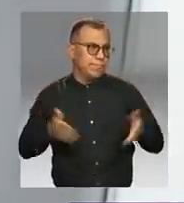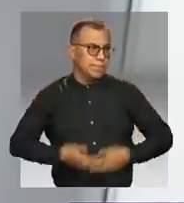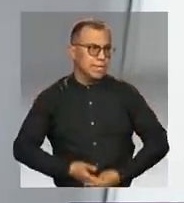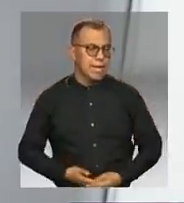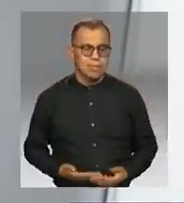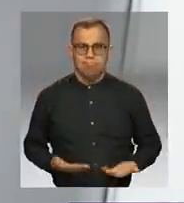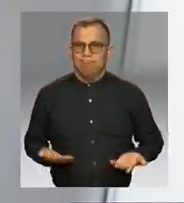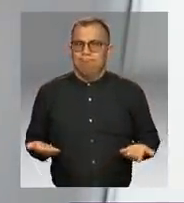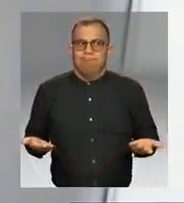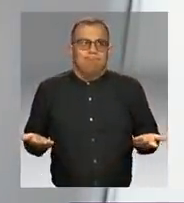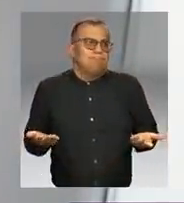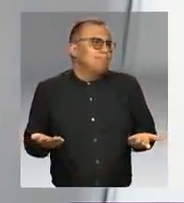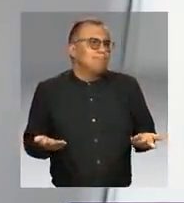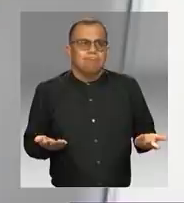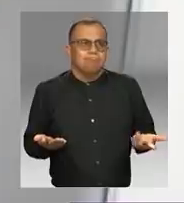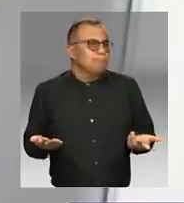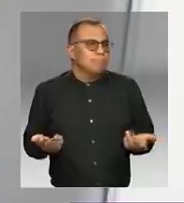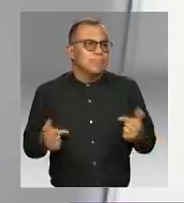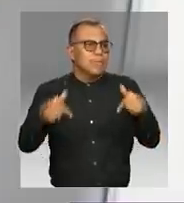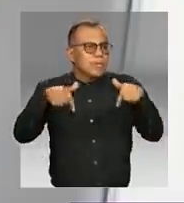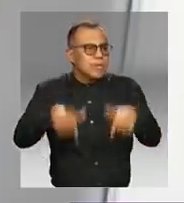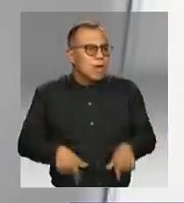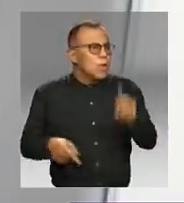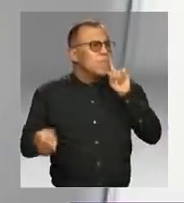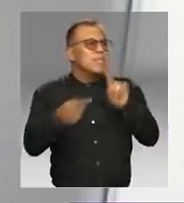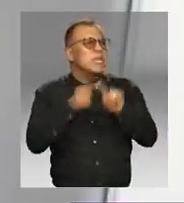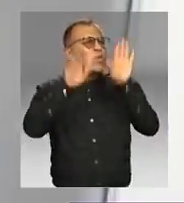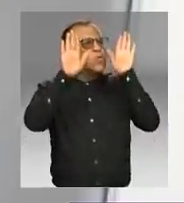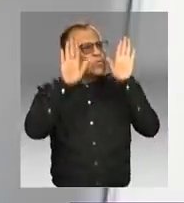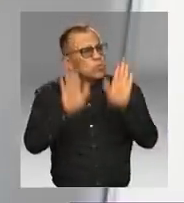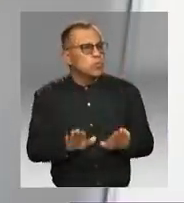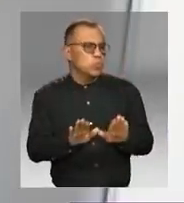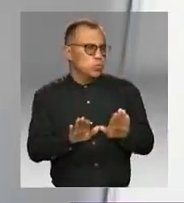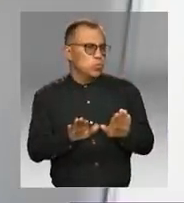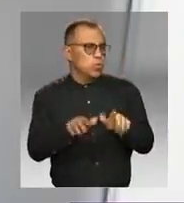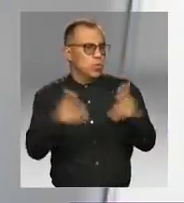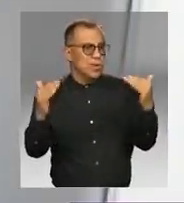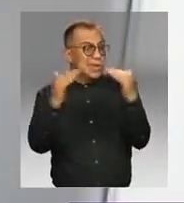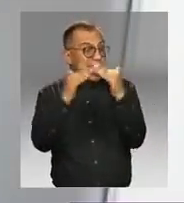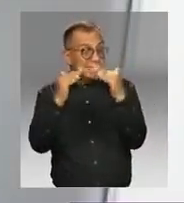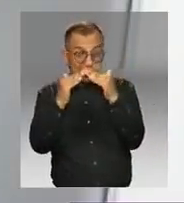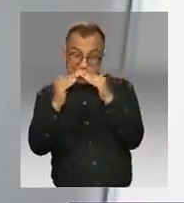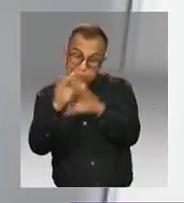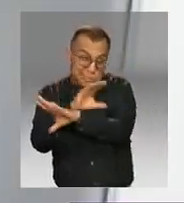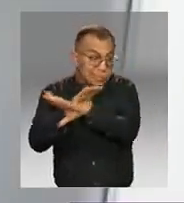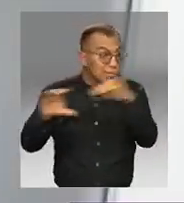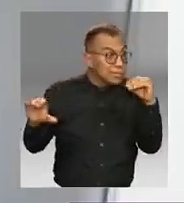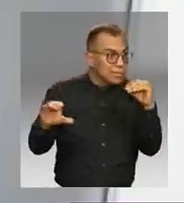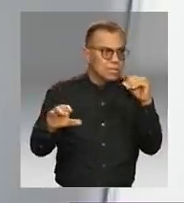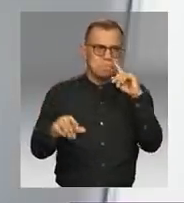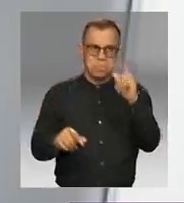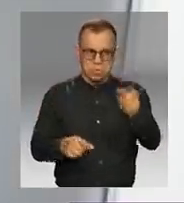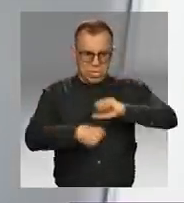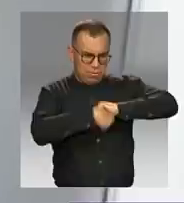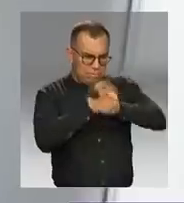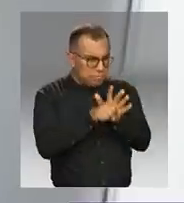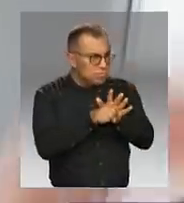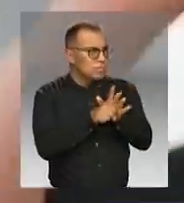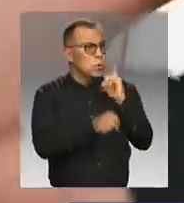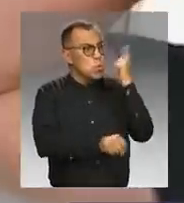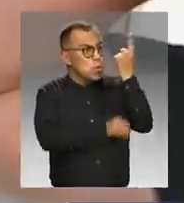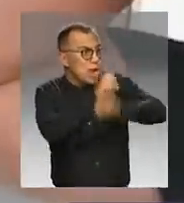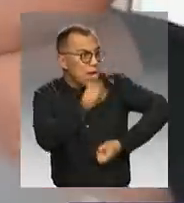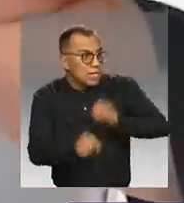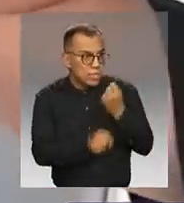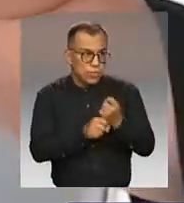que lleva a que el pueblo, hambriento en sus casas, después de un año de pandemia, después de un